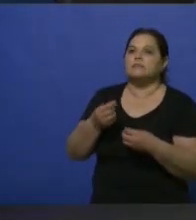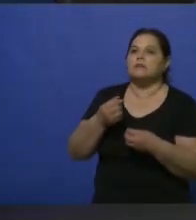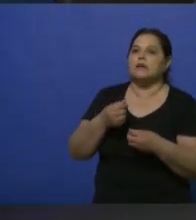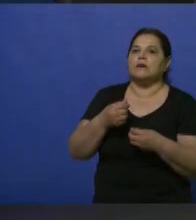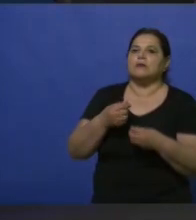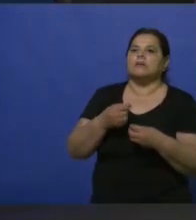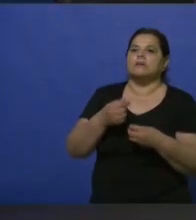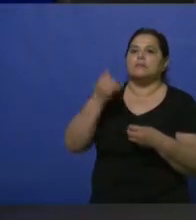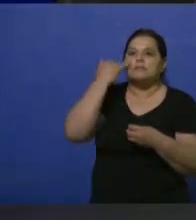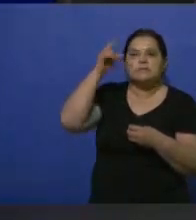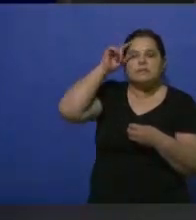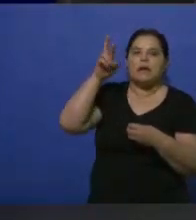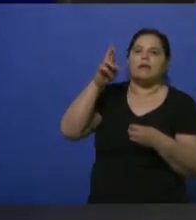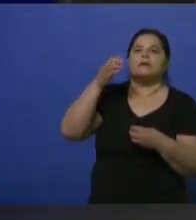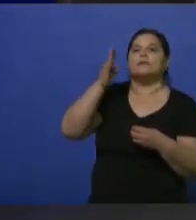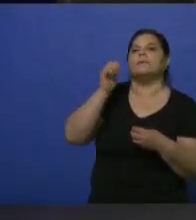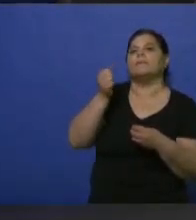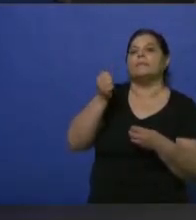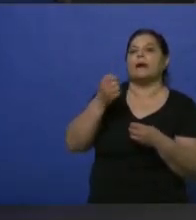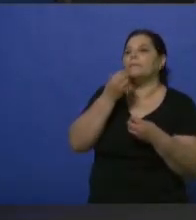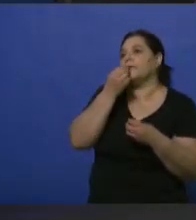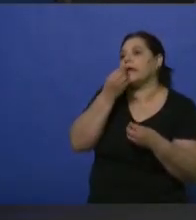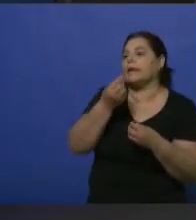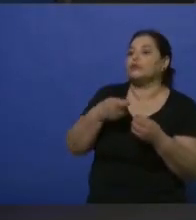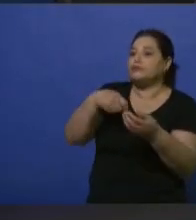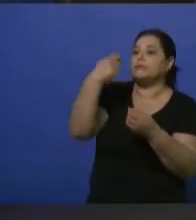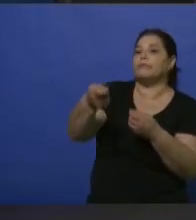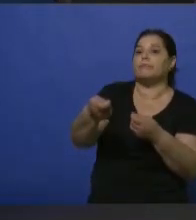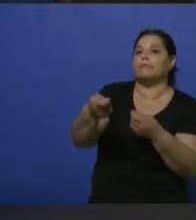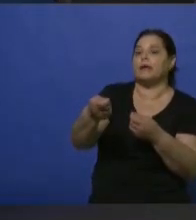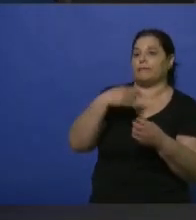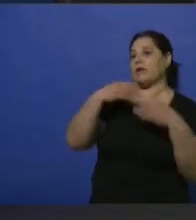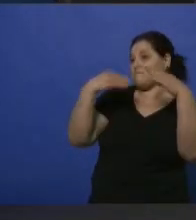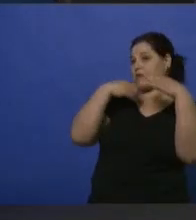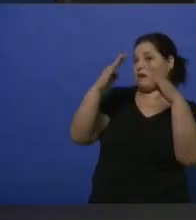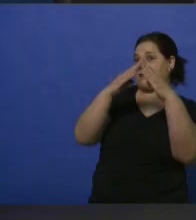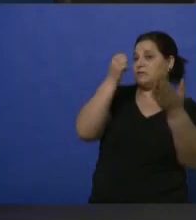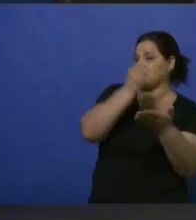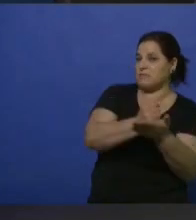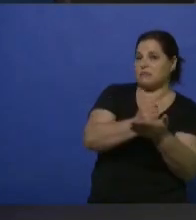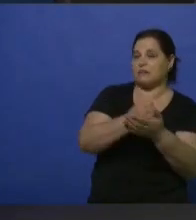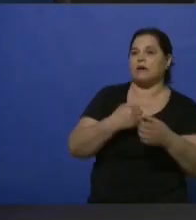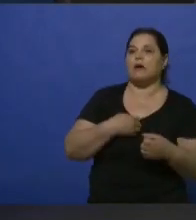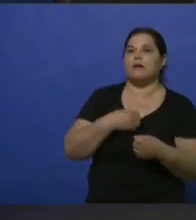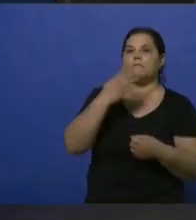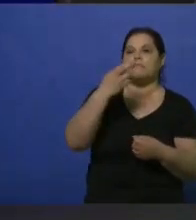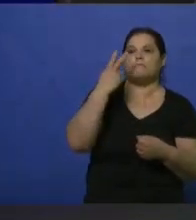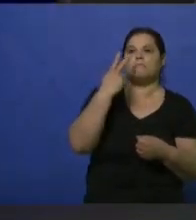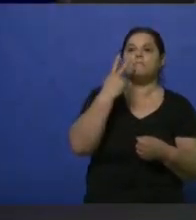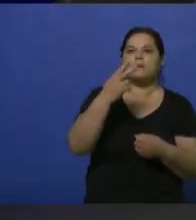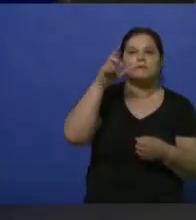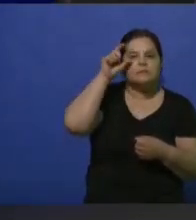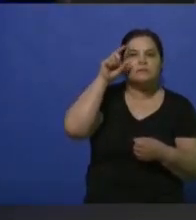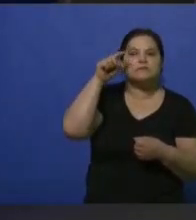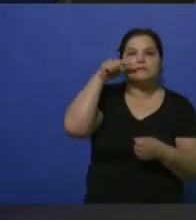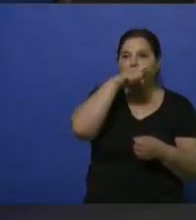unos 30 días, un poquito más, compré de la marca que consumimos en casa a 60 pesos el paquete del kilo. La vi